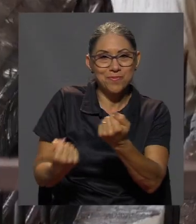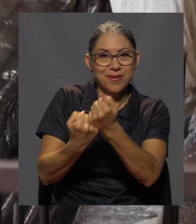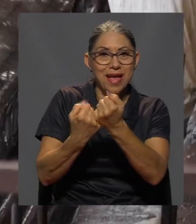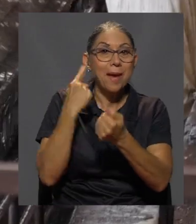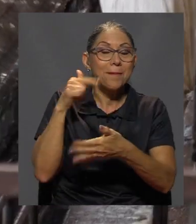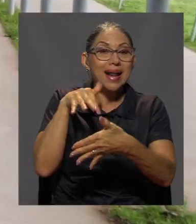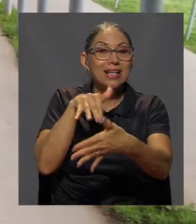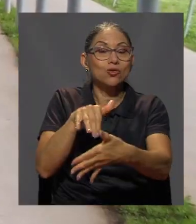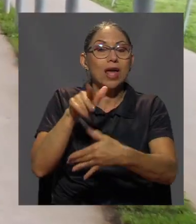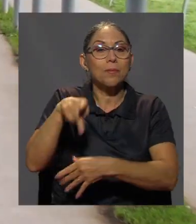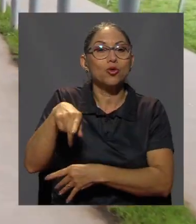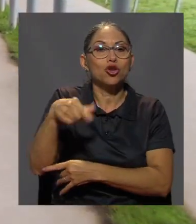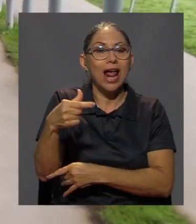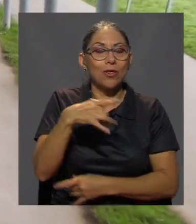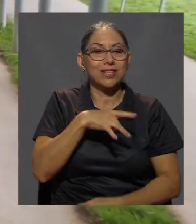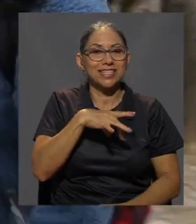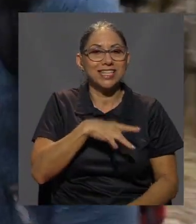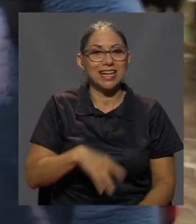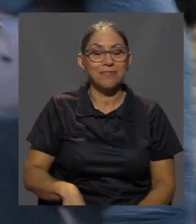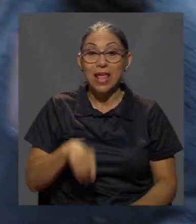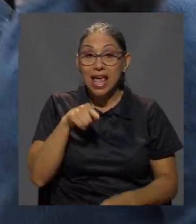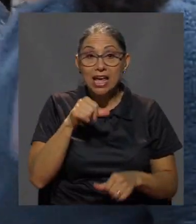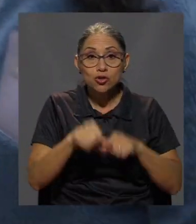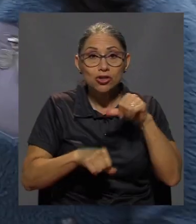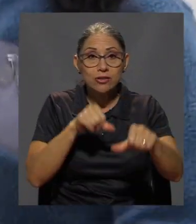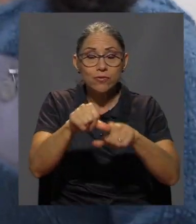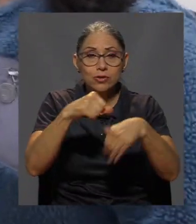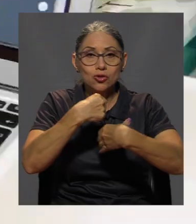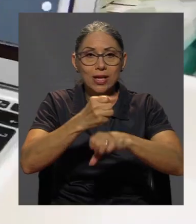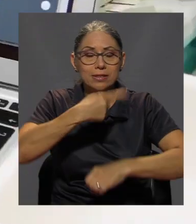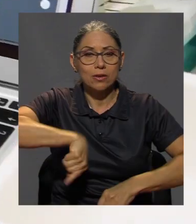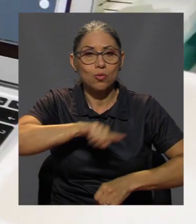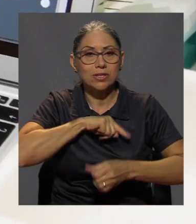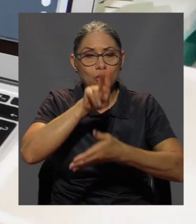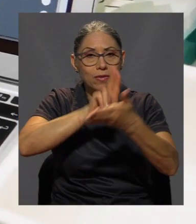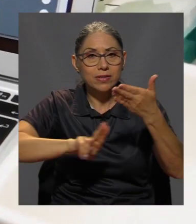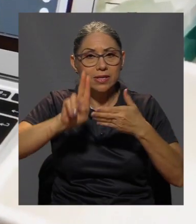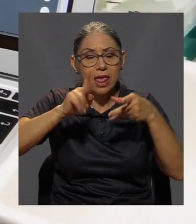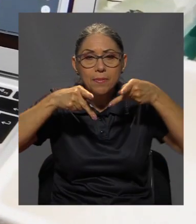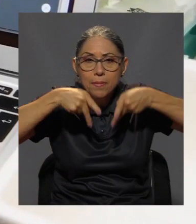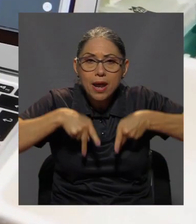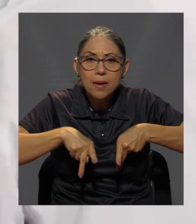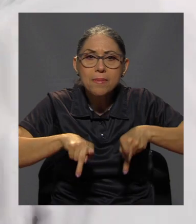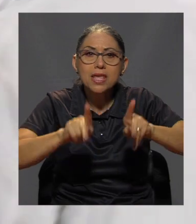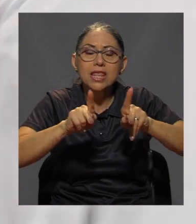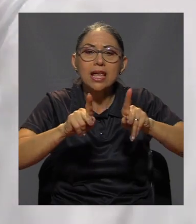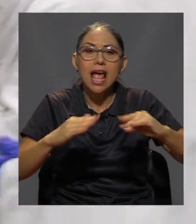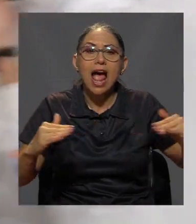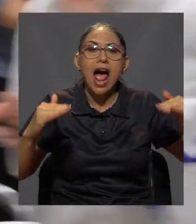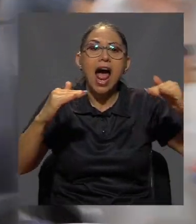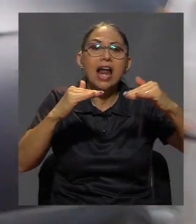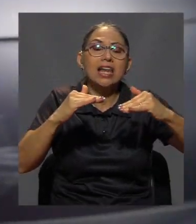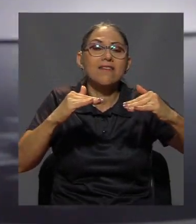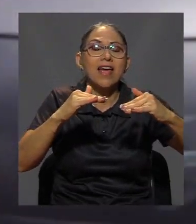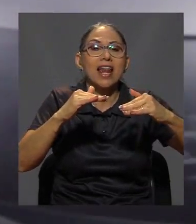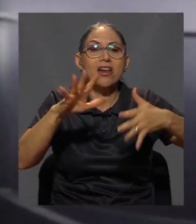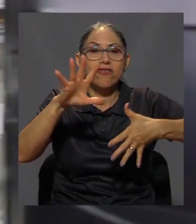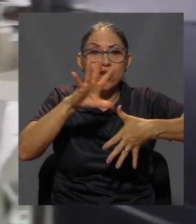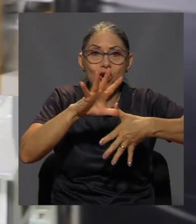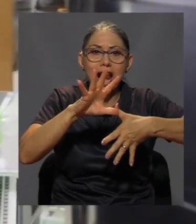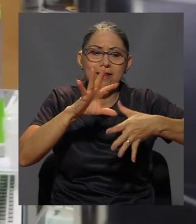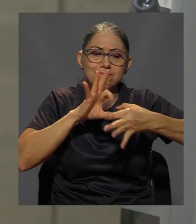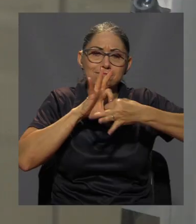estudiar un posgrado en Chile. Estos esfuerzos que realiza nuestra universidad permiten fortalecer vínculos a nivel regional